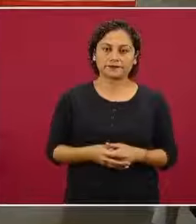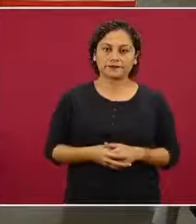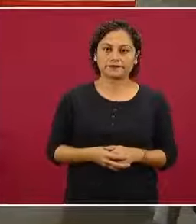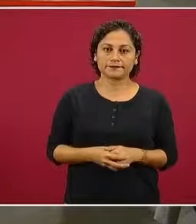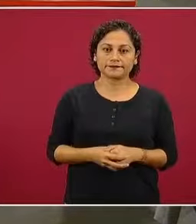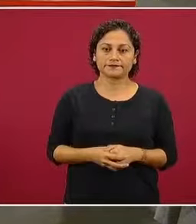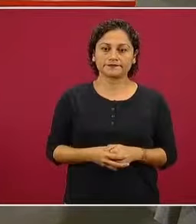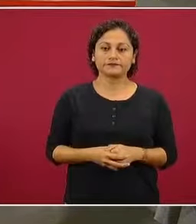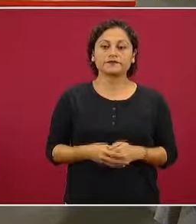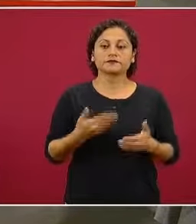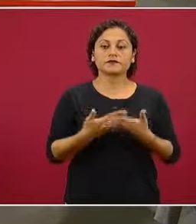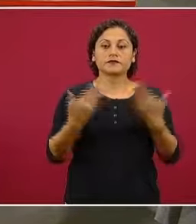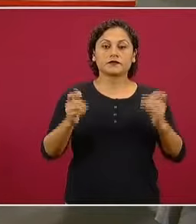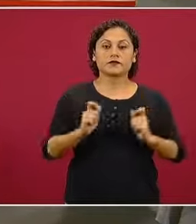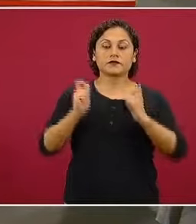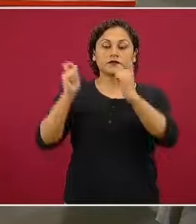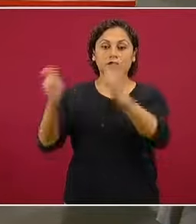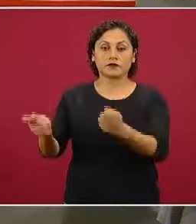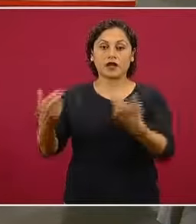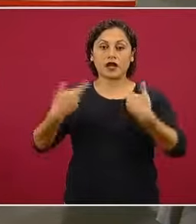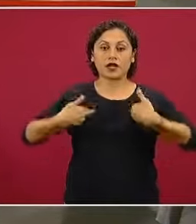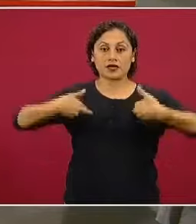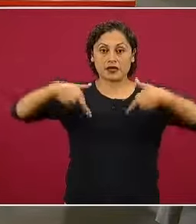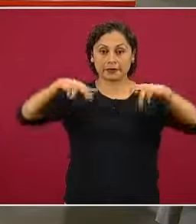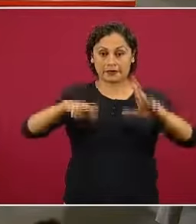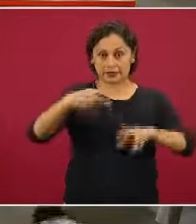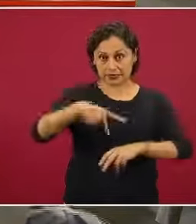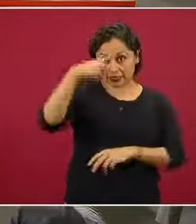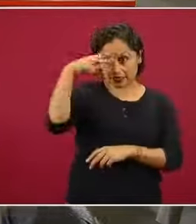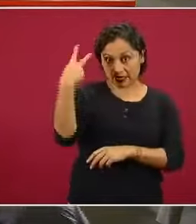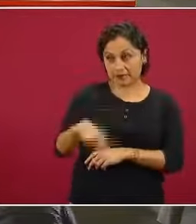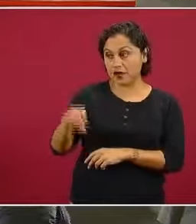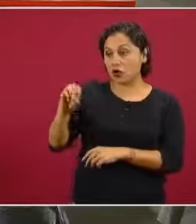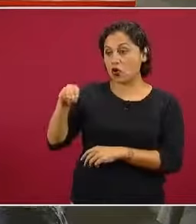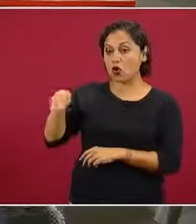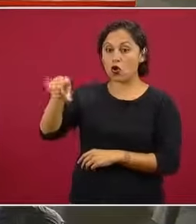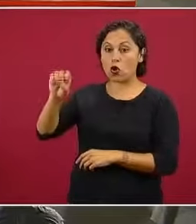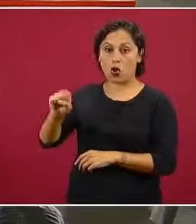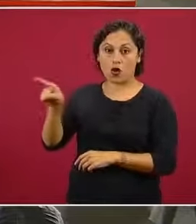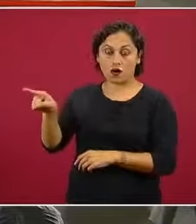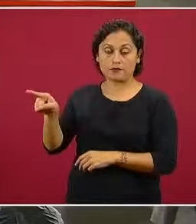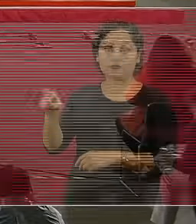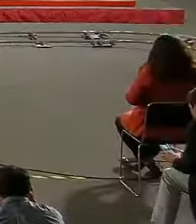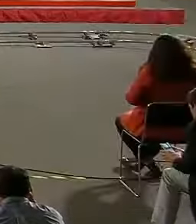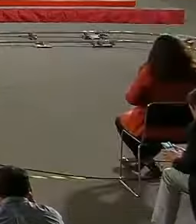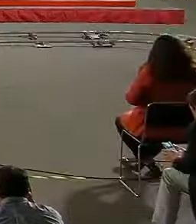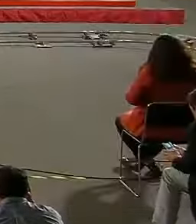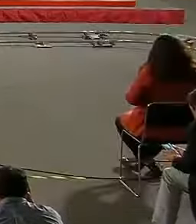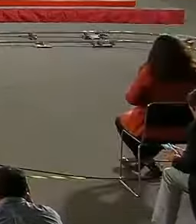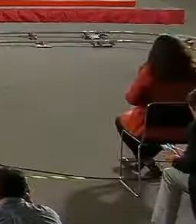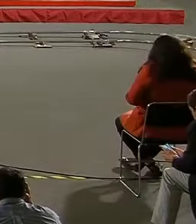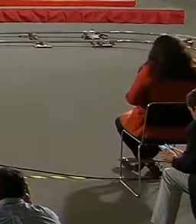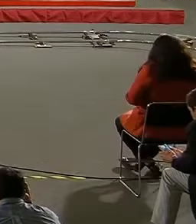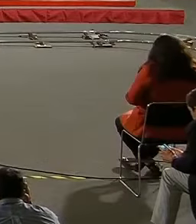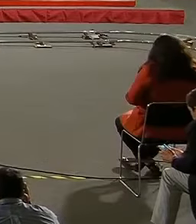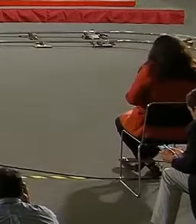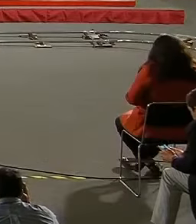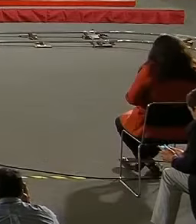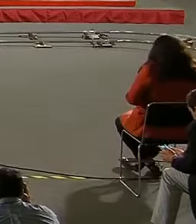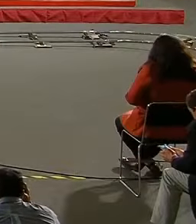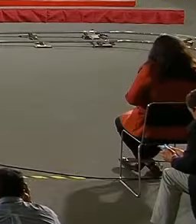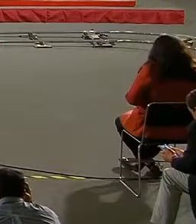Vamos a darle la palabra al representante en México de la Organización Panamericana de la Salud, Organización Mundial de la Salud, el señor Cristian Morales Furiman, quien nos comentará